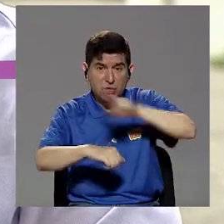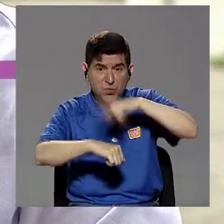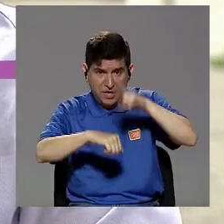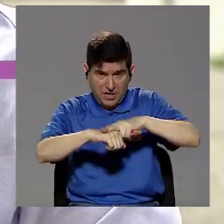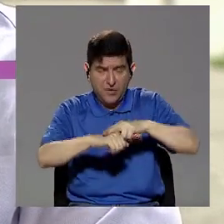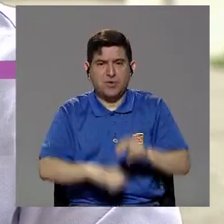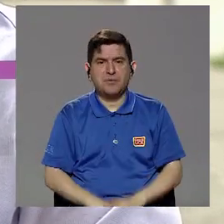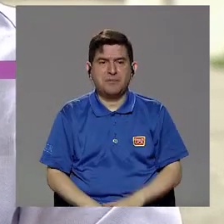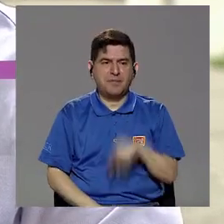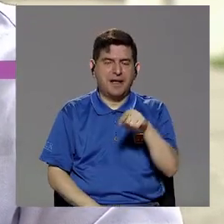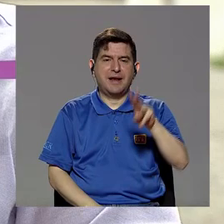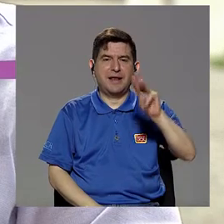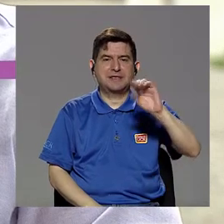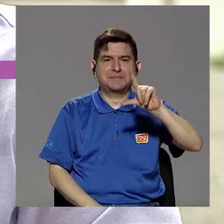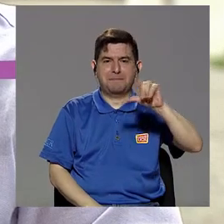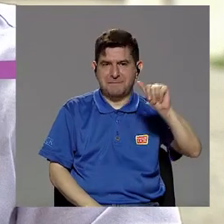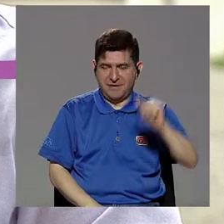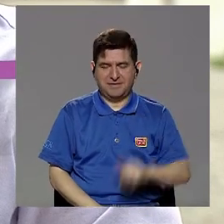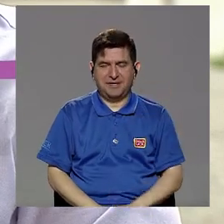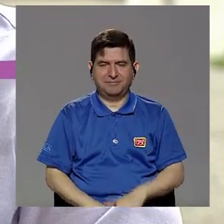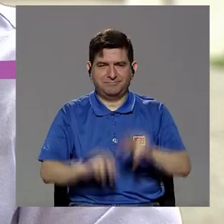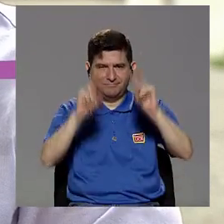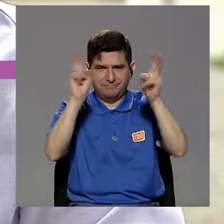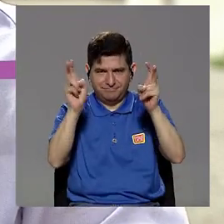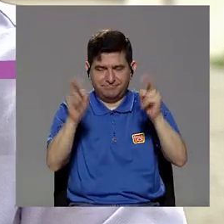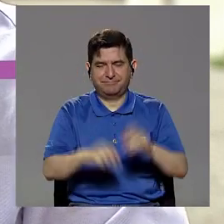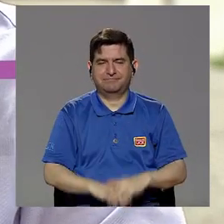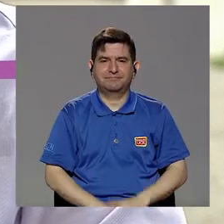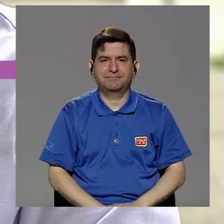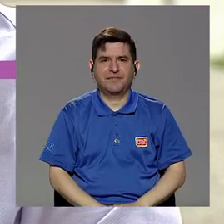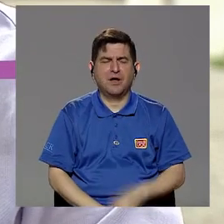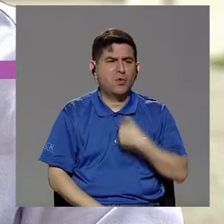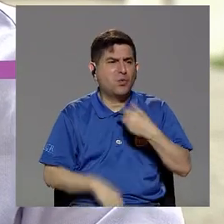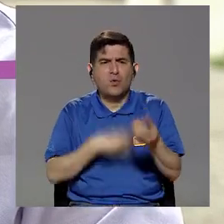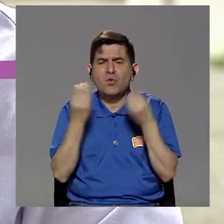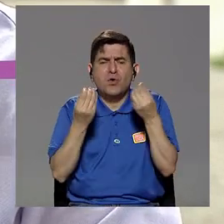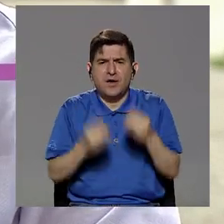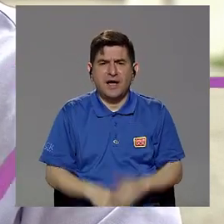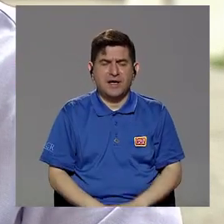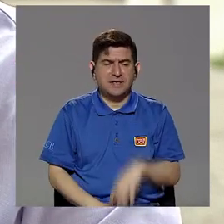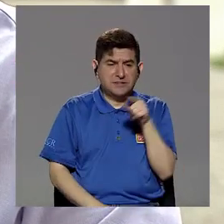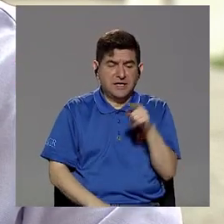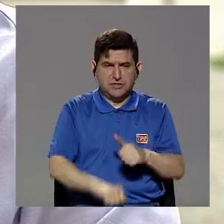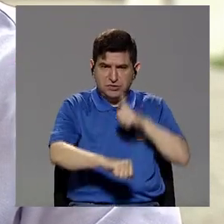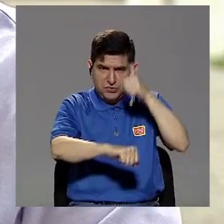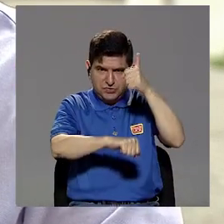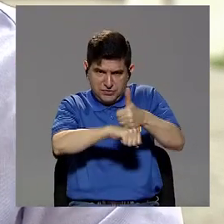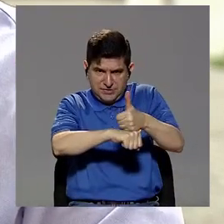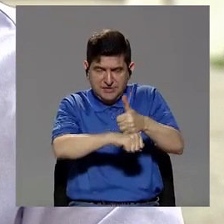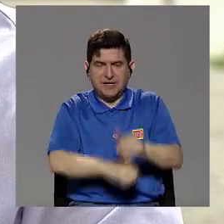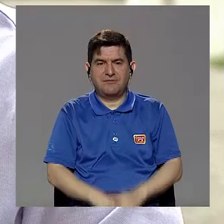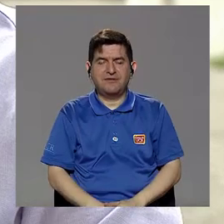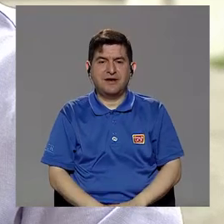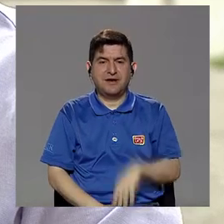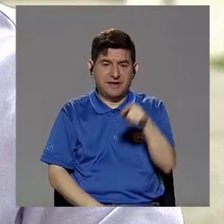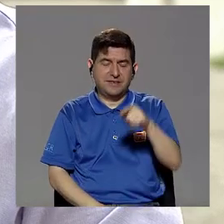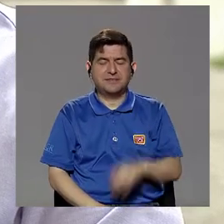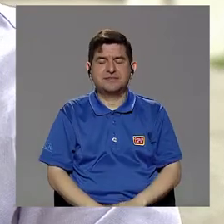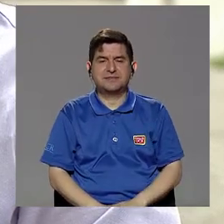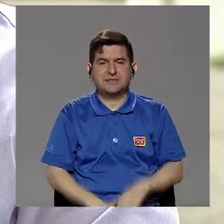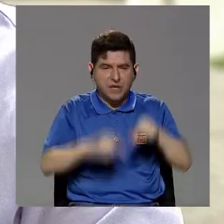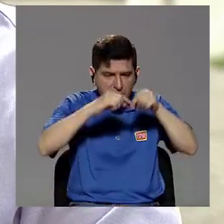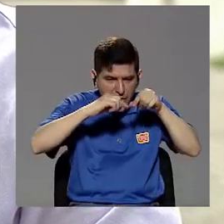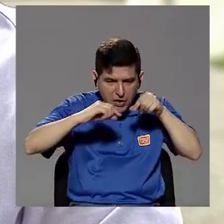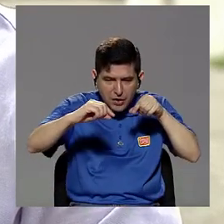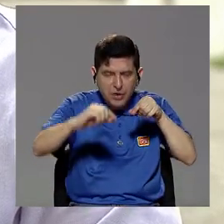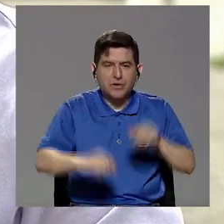cirugía que generalmente uno hace es una mallita, es un sling, que se llama, que es un cabestrillo. Y lo que uno hace es poner este cabestrillo a nivel uretral,